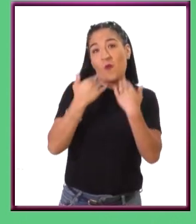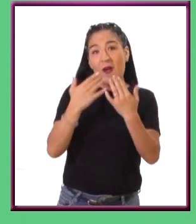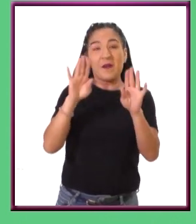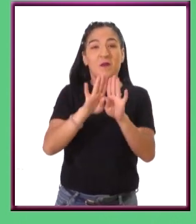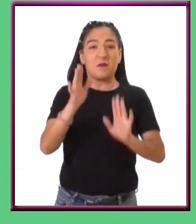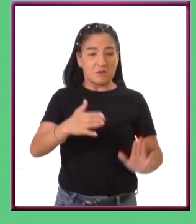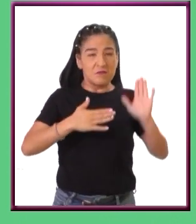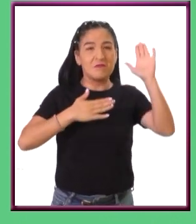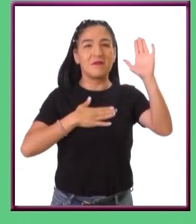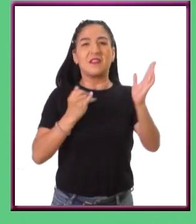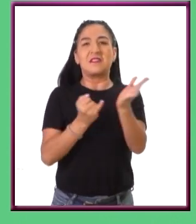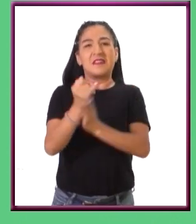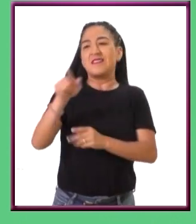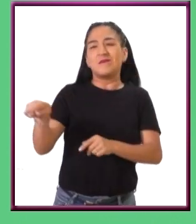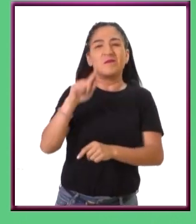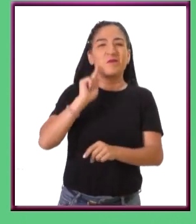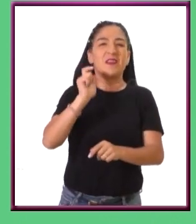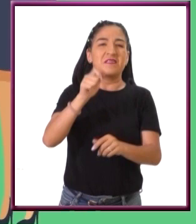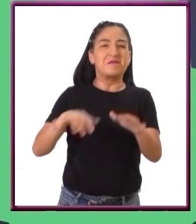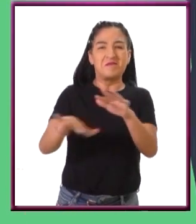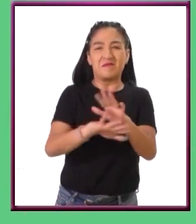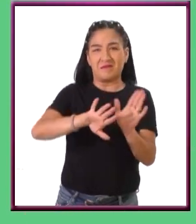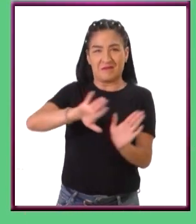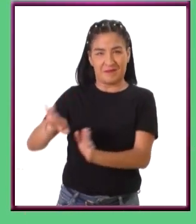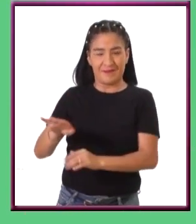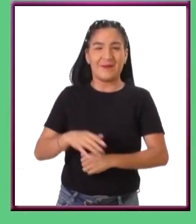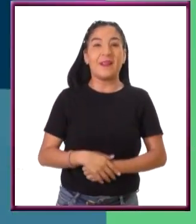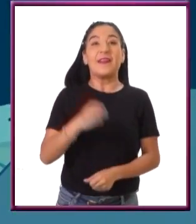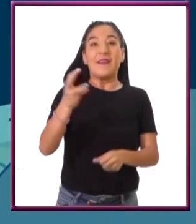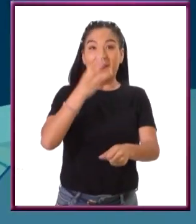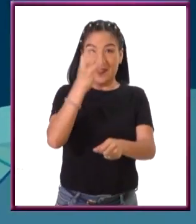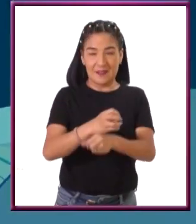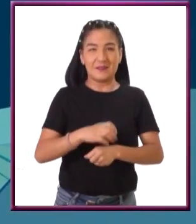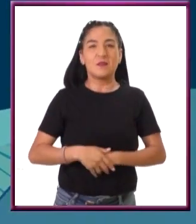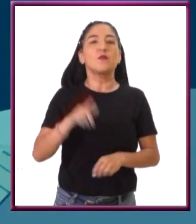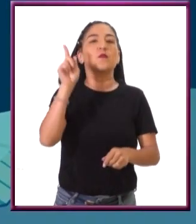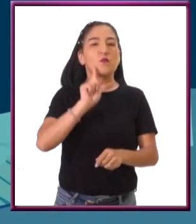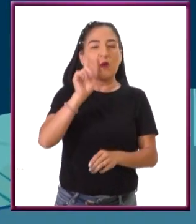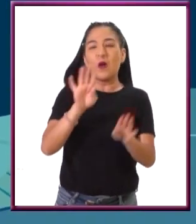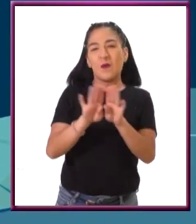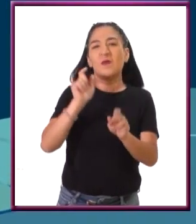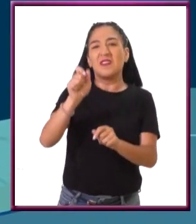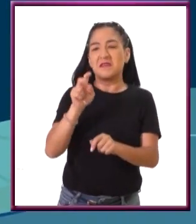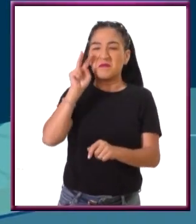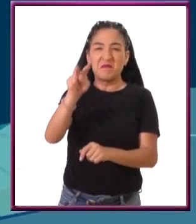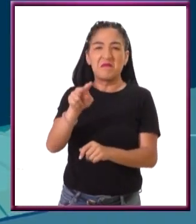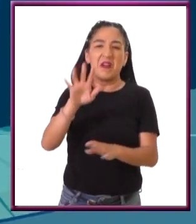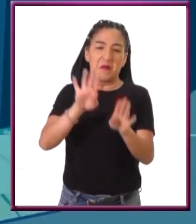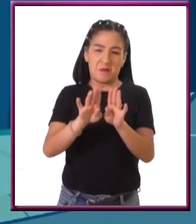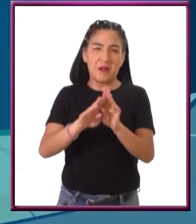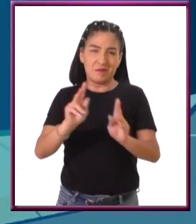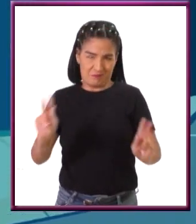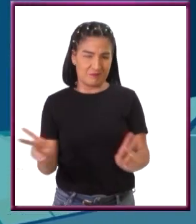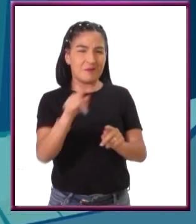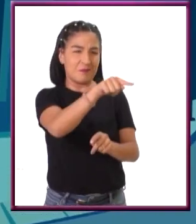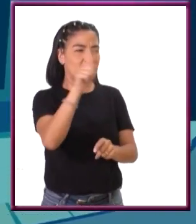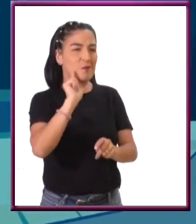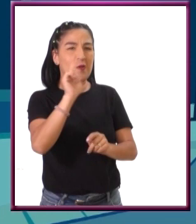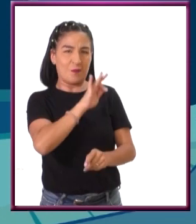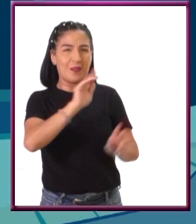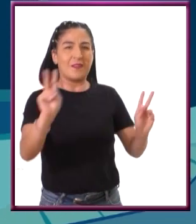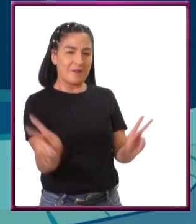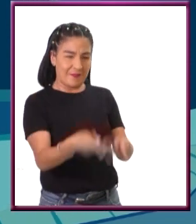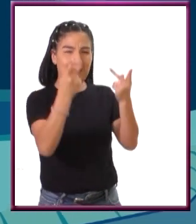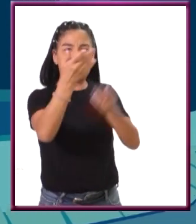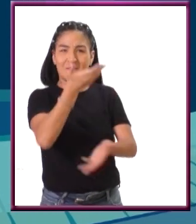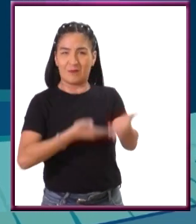autonomía, incapaces de tomar decisiones propias. 3. Considerar a las mujeres como objetos intercambiables que pueden